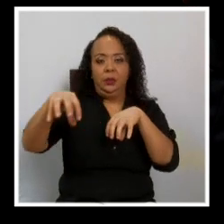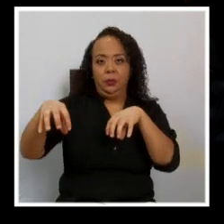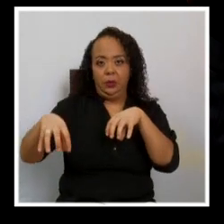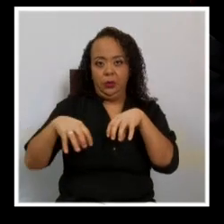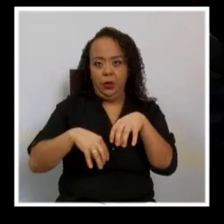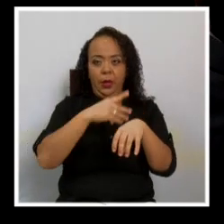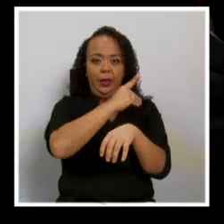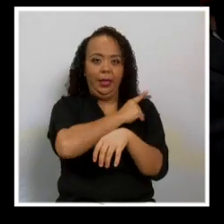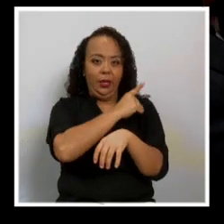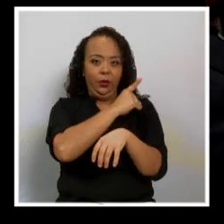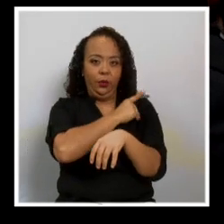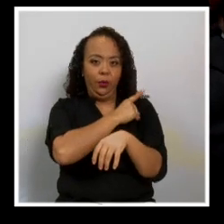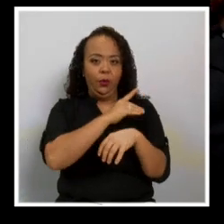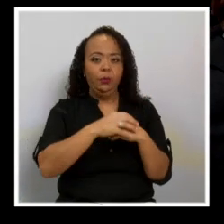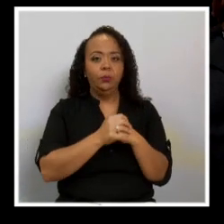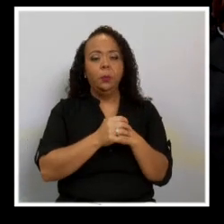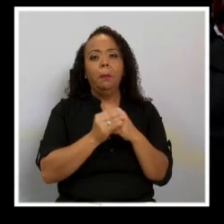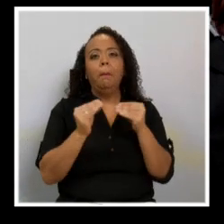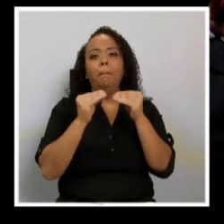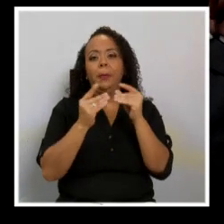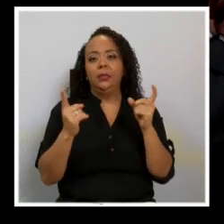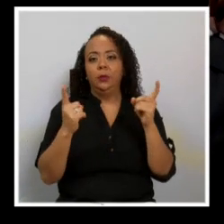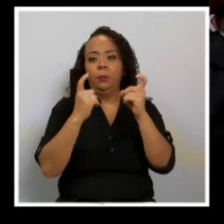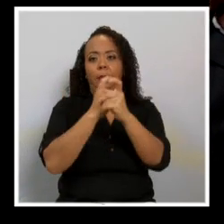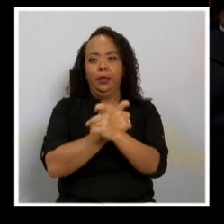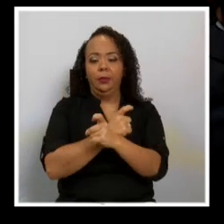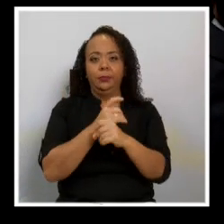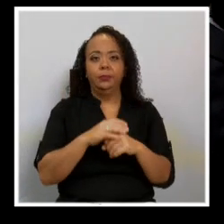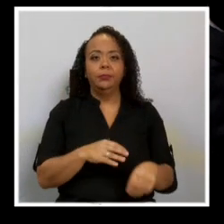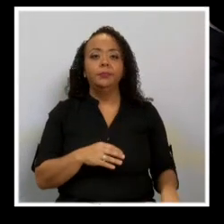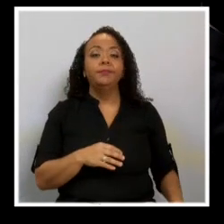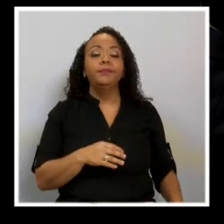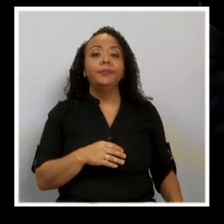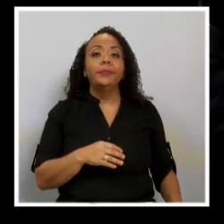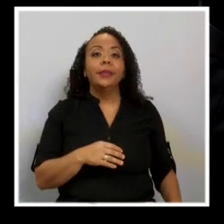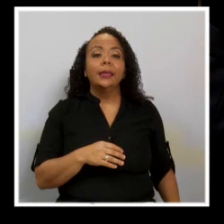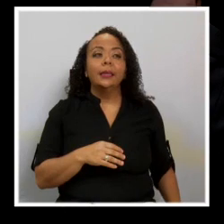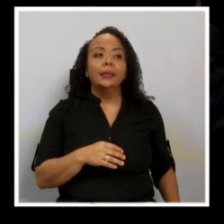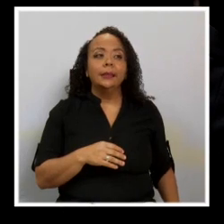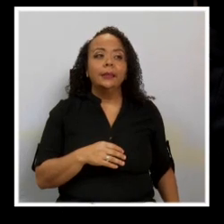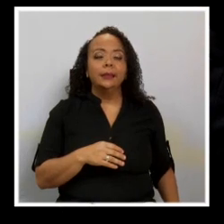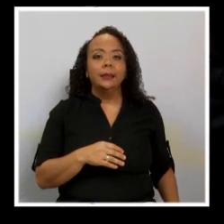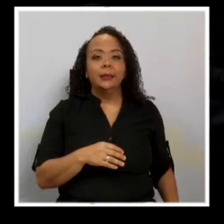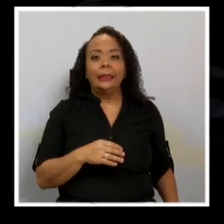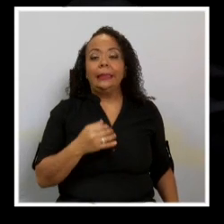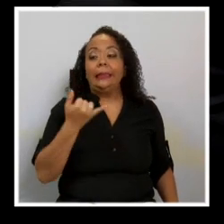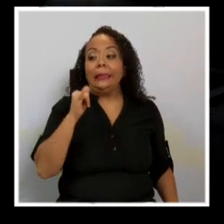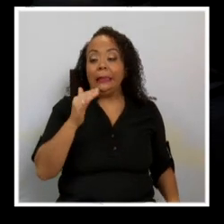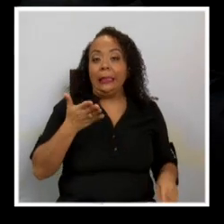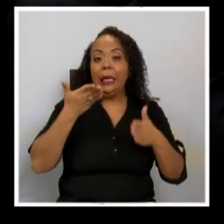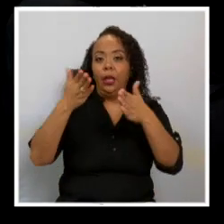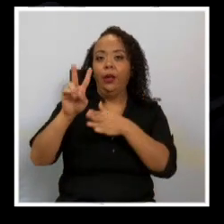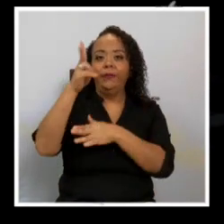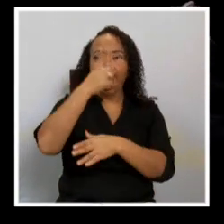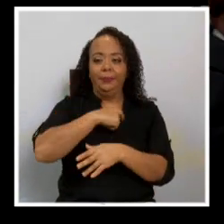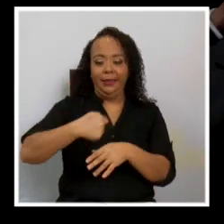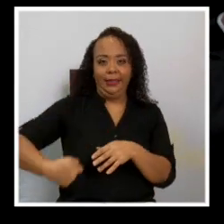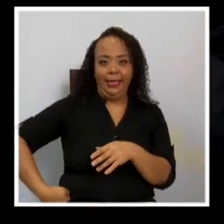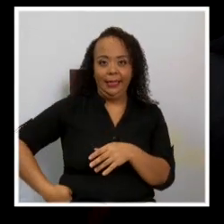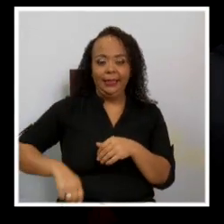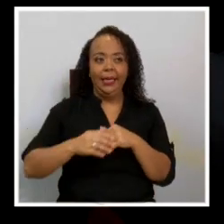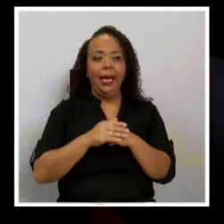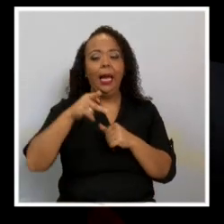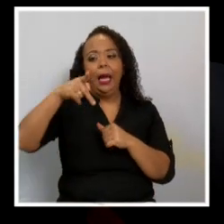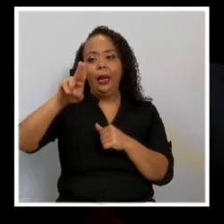en el directorio resulta un poco más compleja, especialmente si se le ofreció la vicepresidencia a el PUSC. Claro,